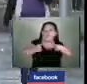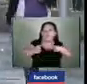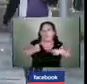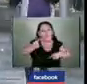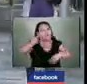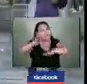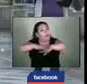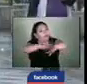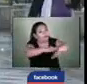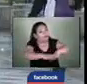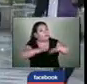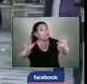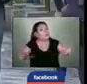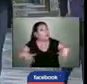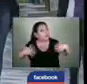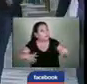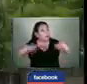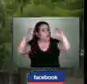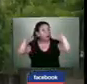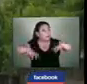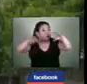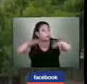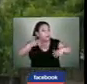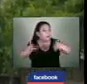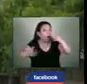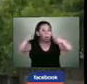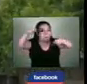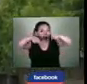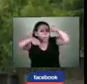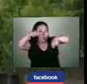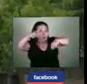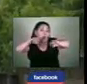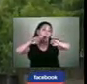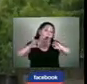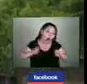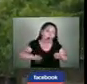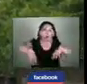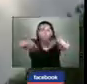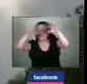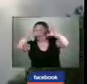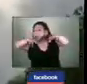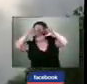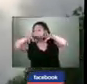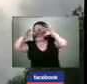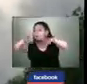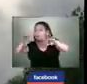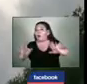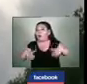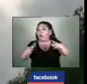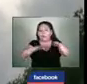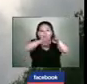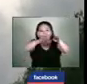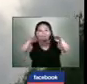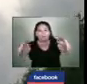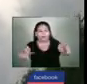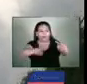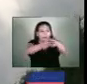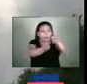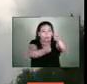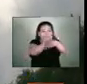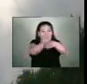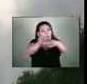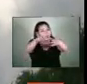pueden presentarse en el día en forma de chubascos y tormentas moderadas aisladas en las cercanías de la franja volcánica